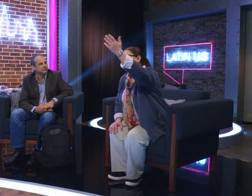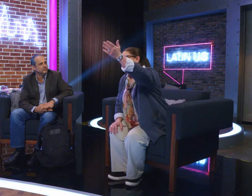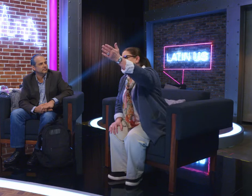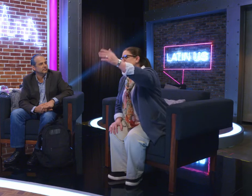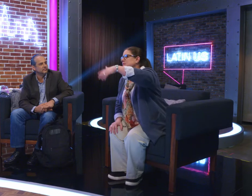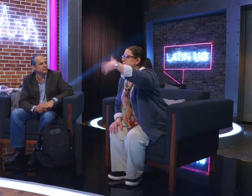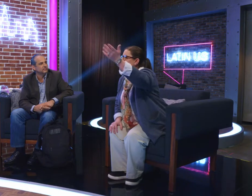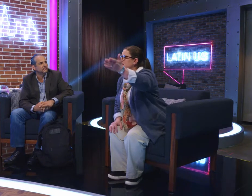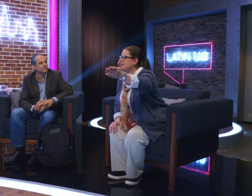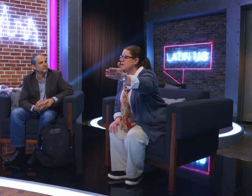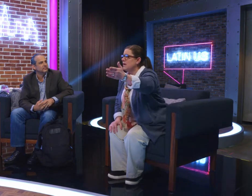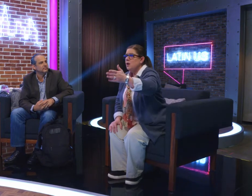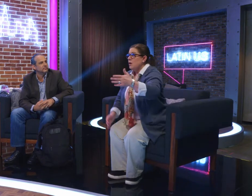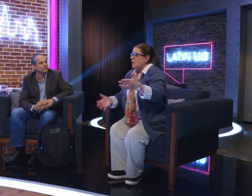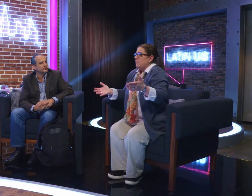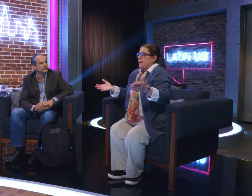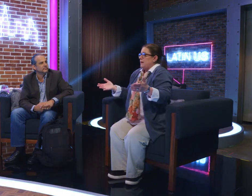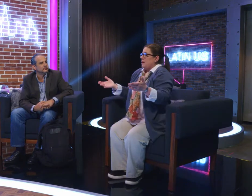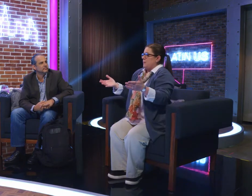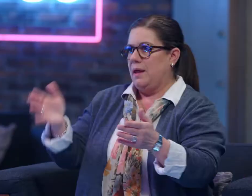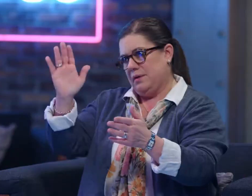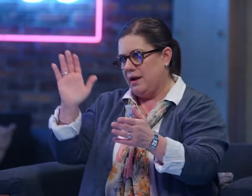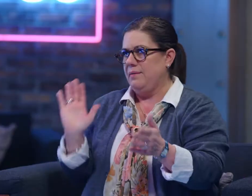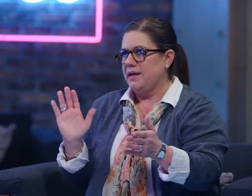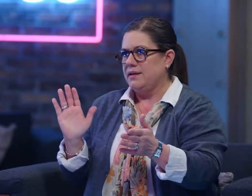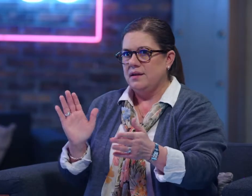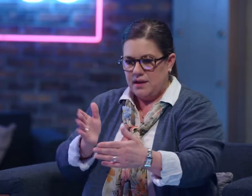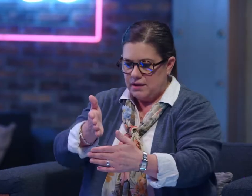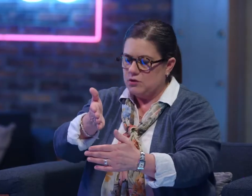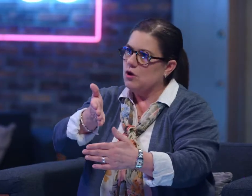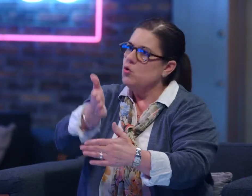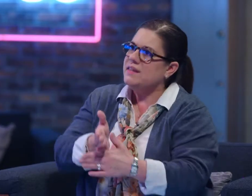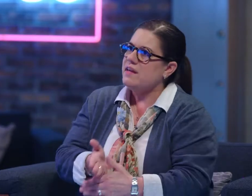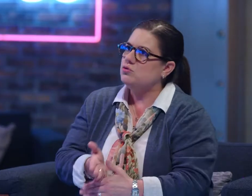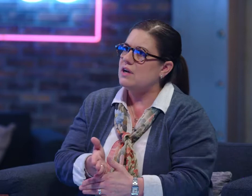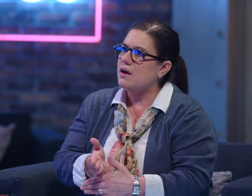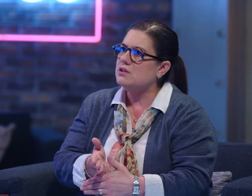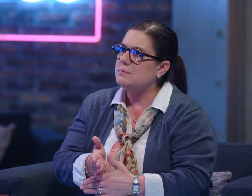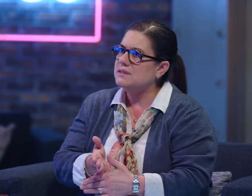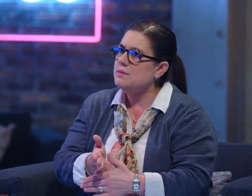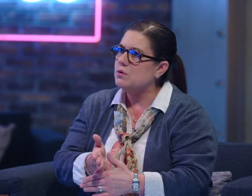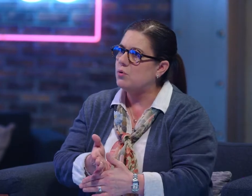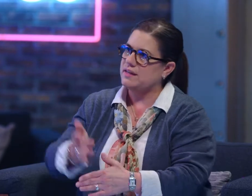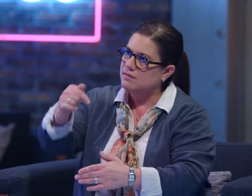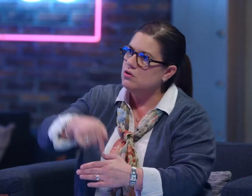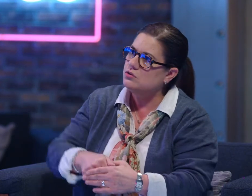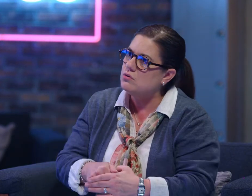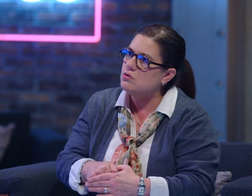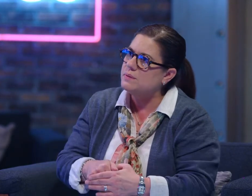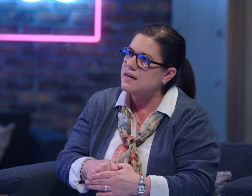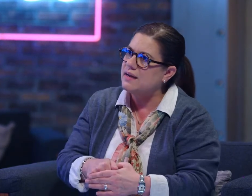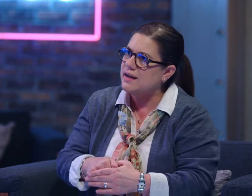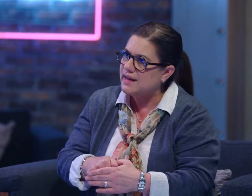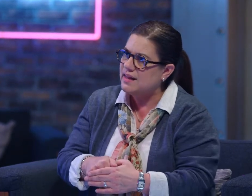qué? Para finales de mes van a ser 30,000. A ver, no entendieron su trabajo desde el principio, porque el trabajo del